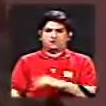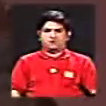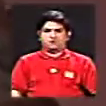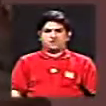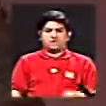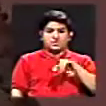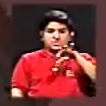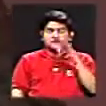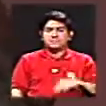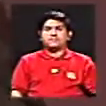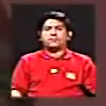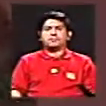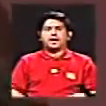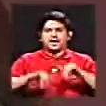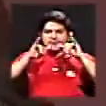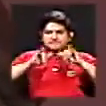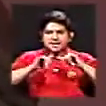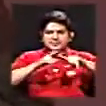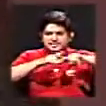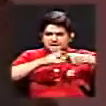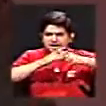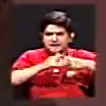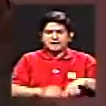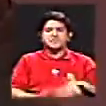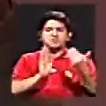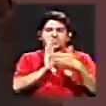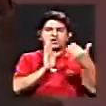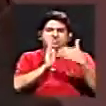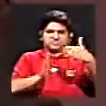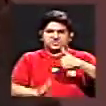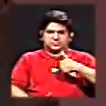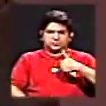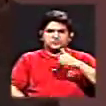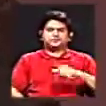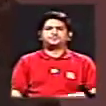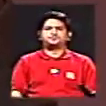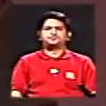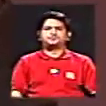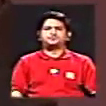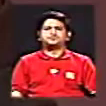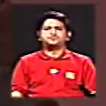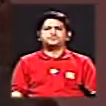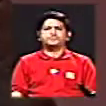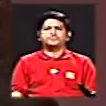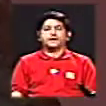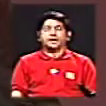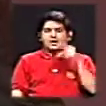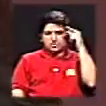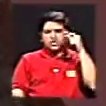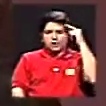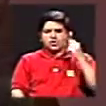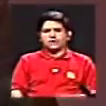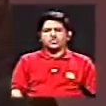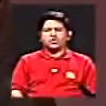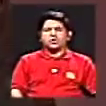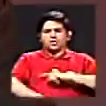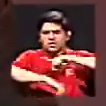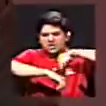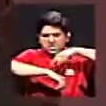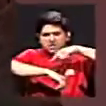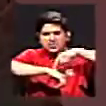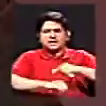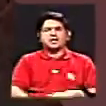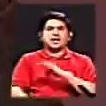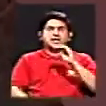y se les va dando el mantenimiento en atención pues al desgaste que van sufriendo por la lógica paso del tiempo, por la misma utilización de la